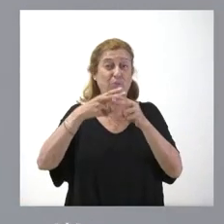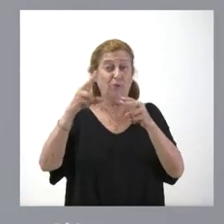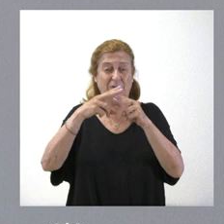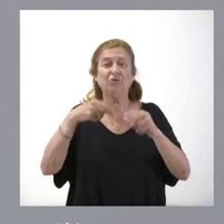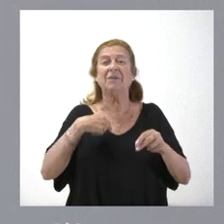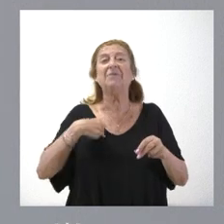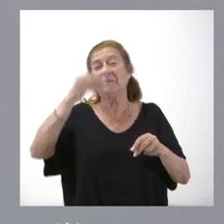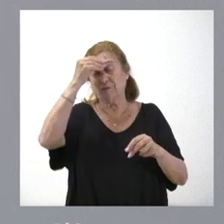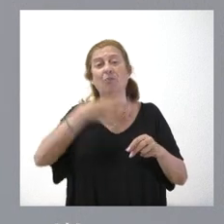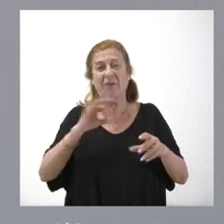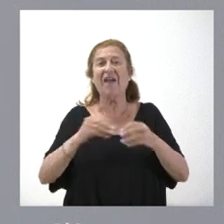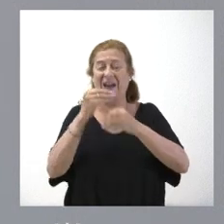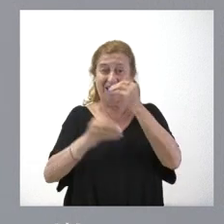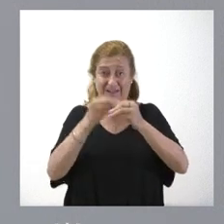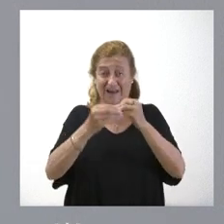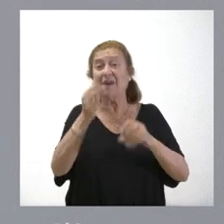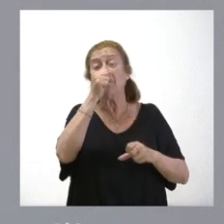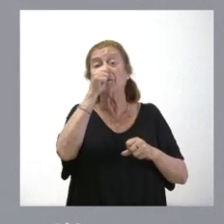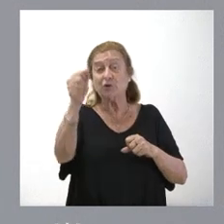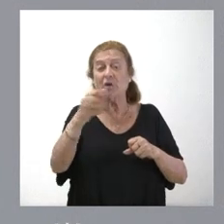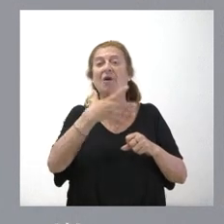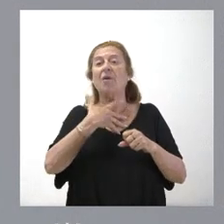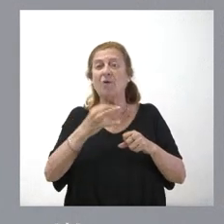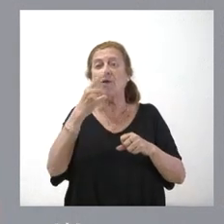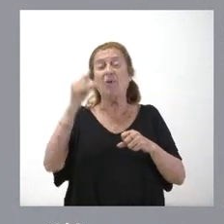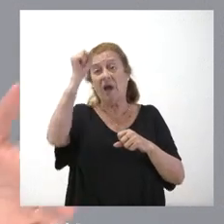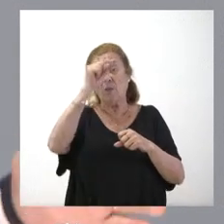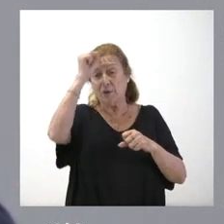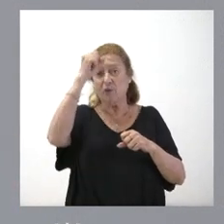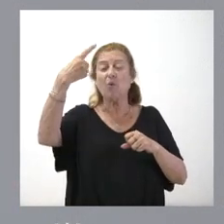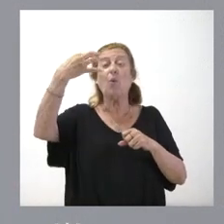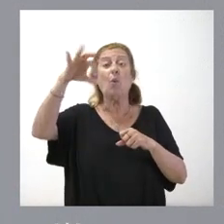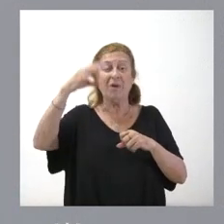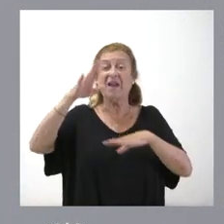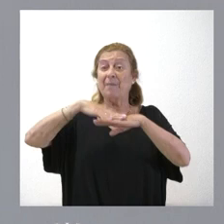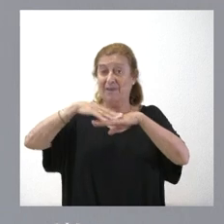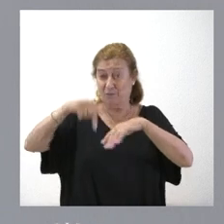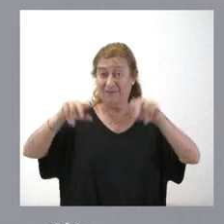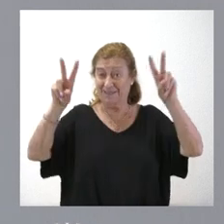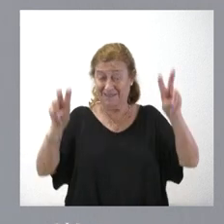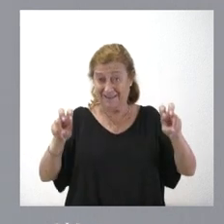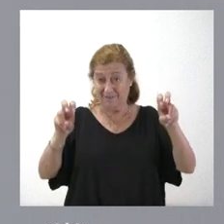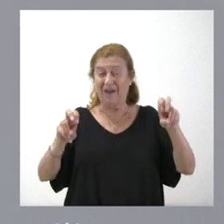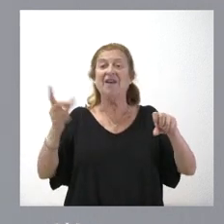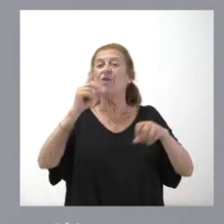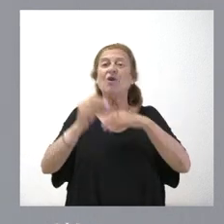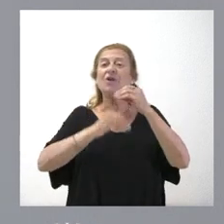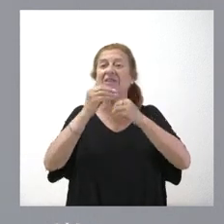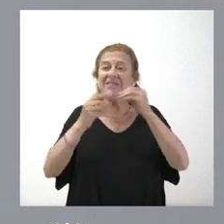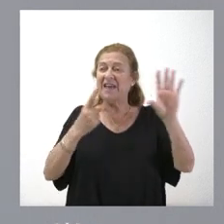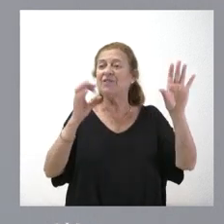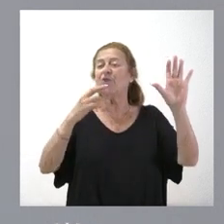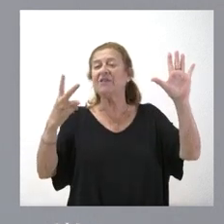arreglar que el psoe pudiera tener una opinión única al menos sobre este asunto y no seis o siete opiniones